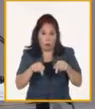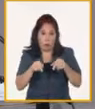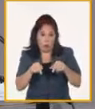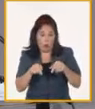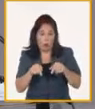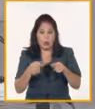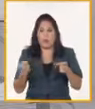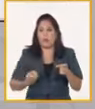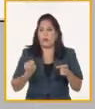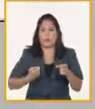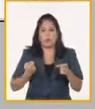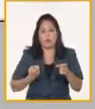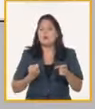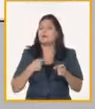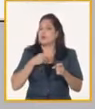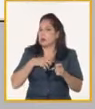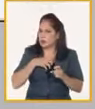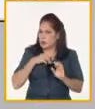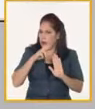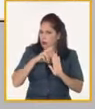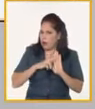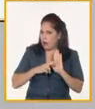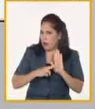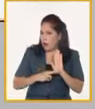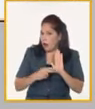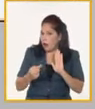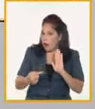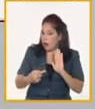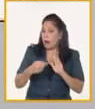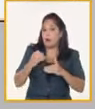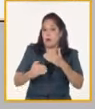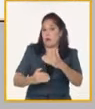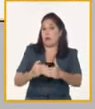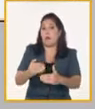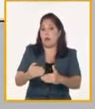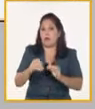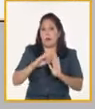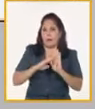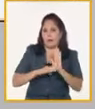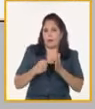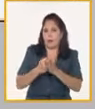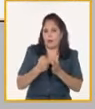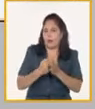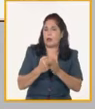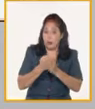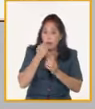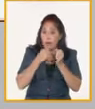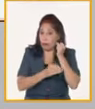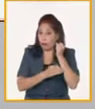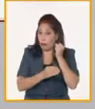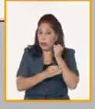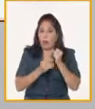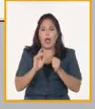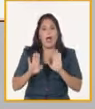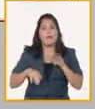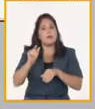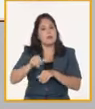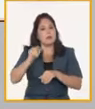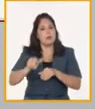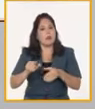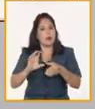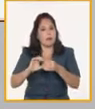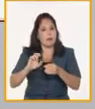combate hay reglas ya ha fortalecido todo el programa de de enfrentamiento contra la evasión fiscal hay mucho